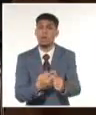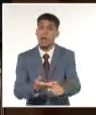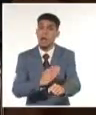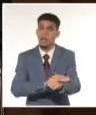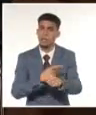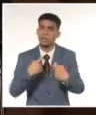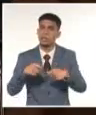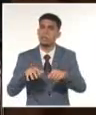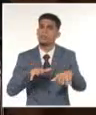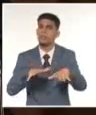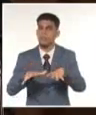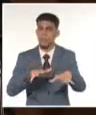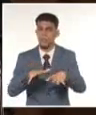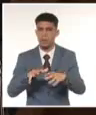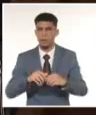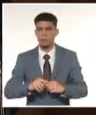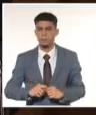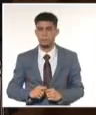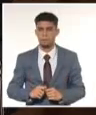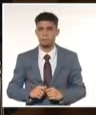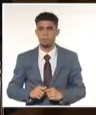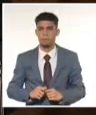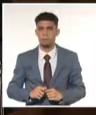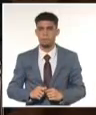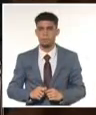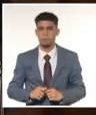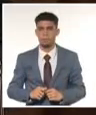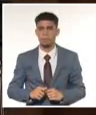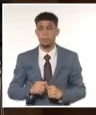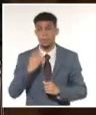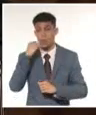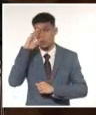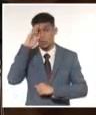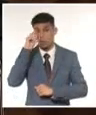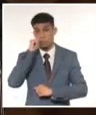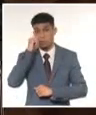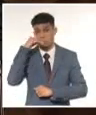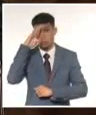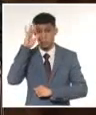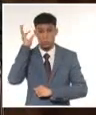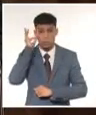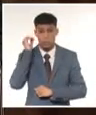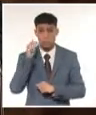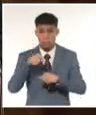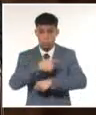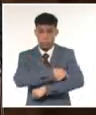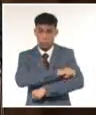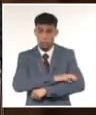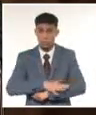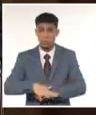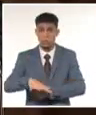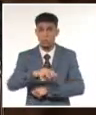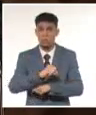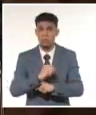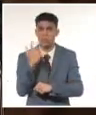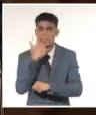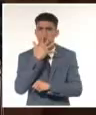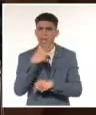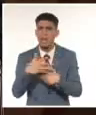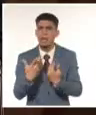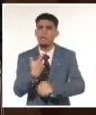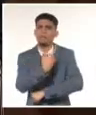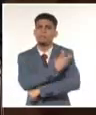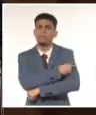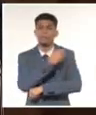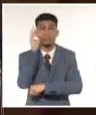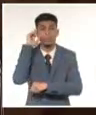ser actualizados. Fueron cubanas y cubanos de las entrañas del pueblo quienes hicieron una vacuna en tiempo récord